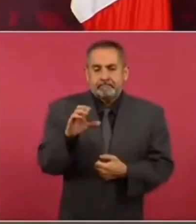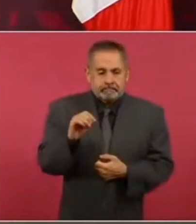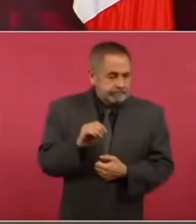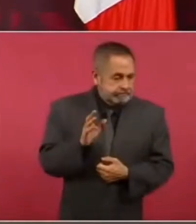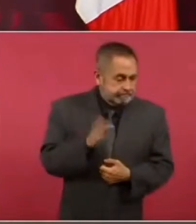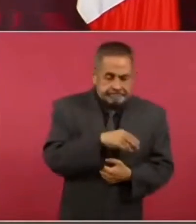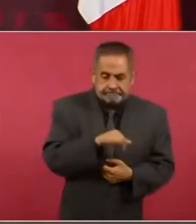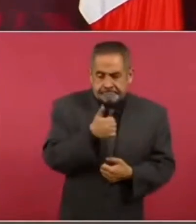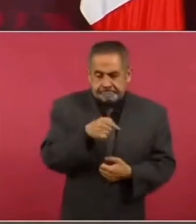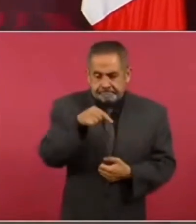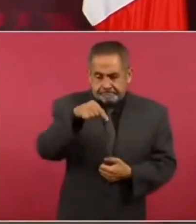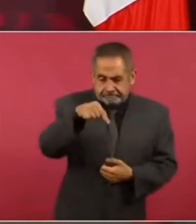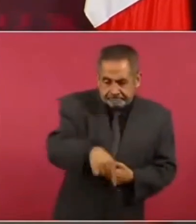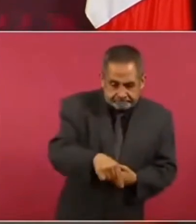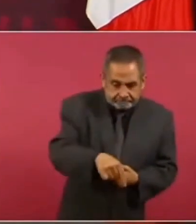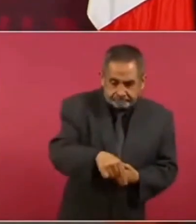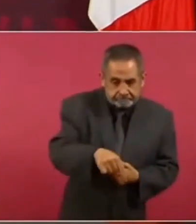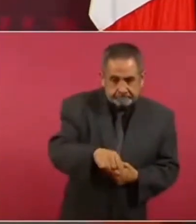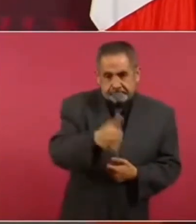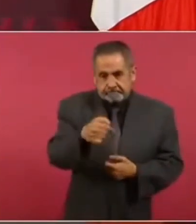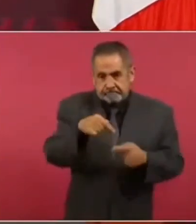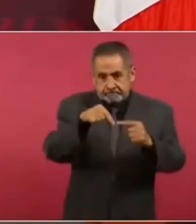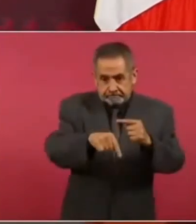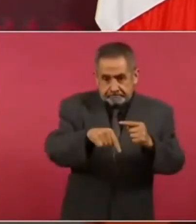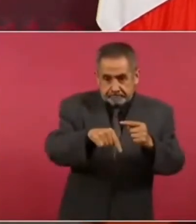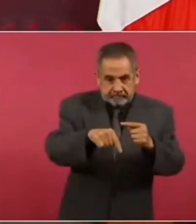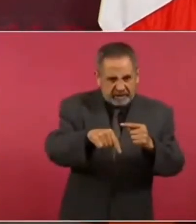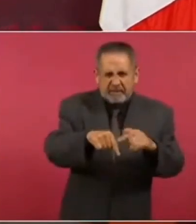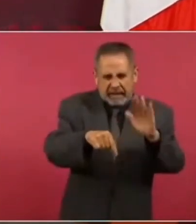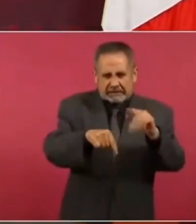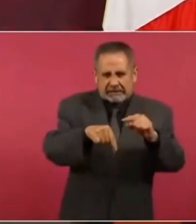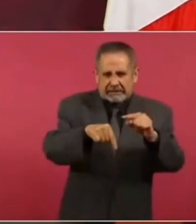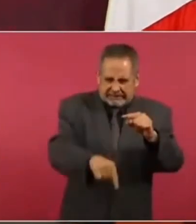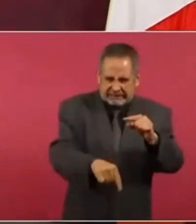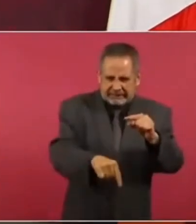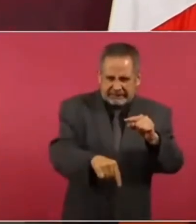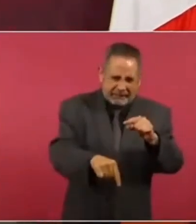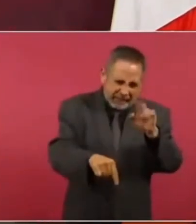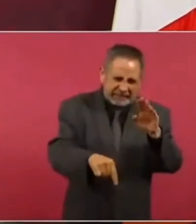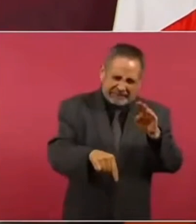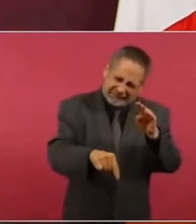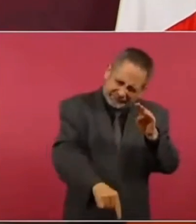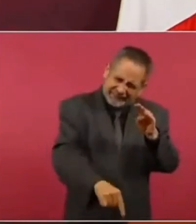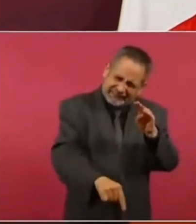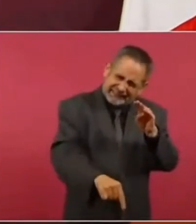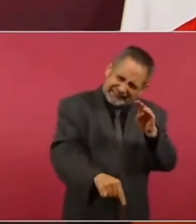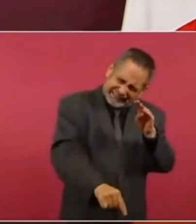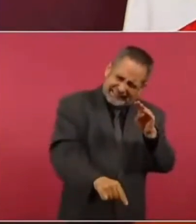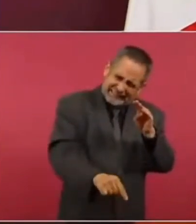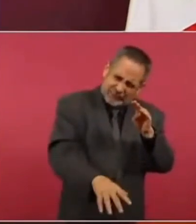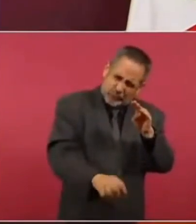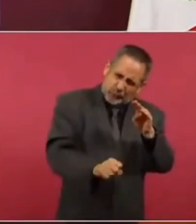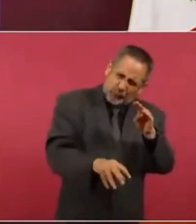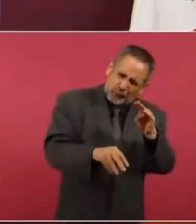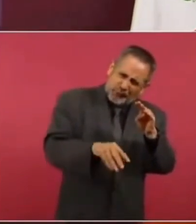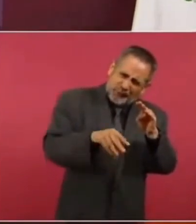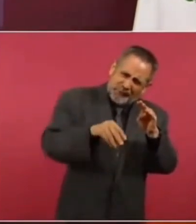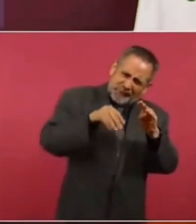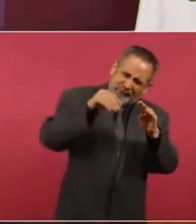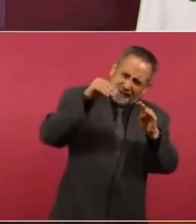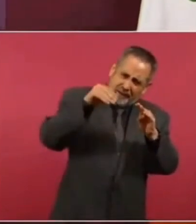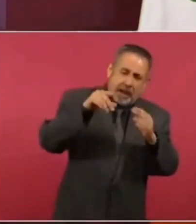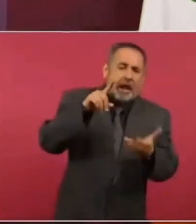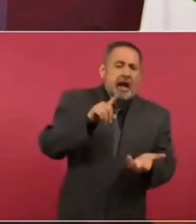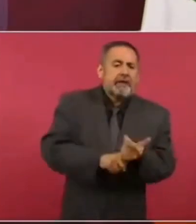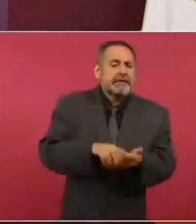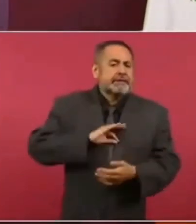cada vez a mayor profundidad y a sacar agua con